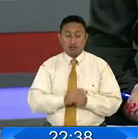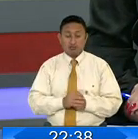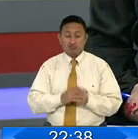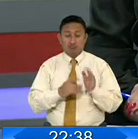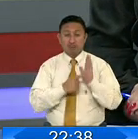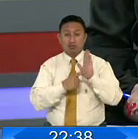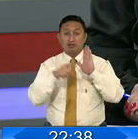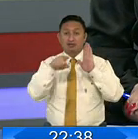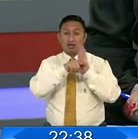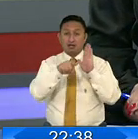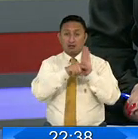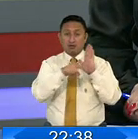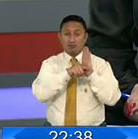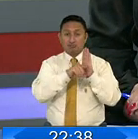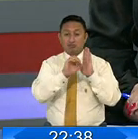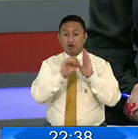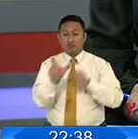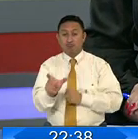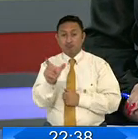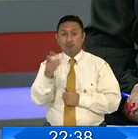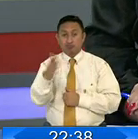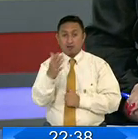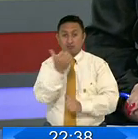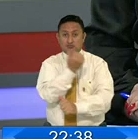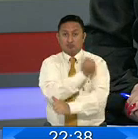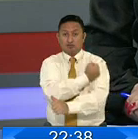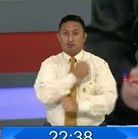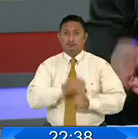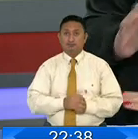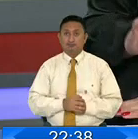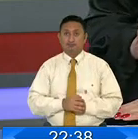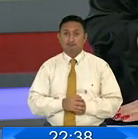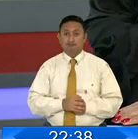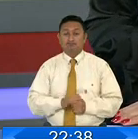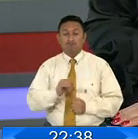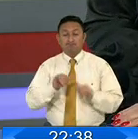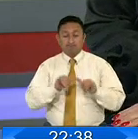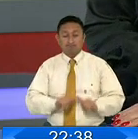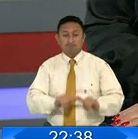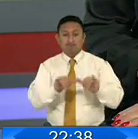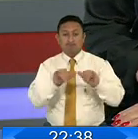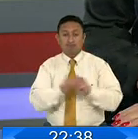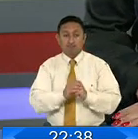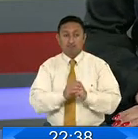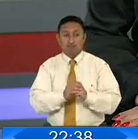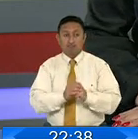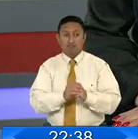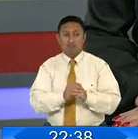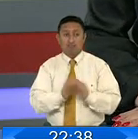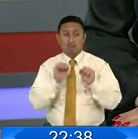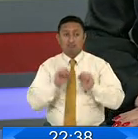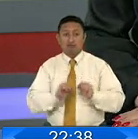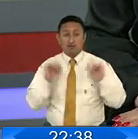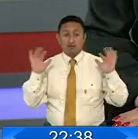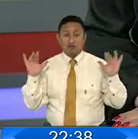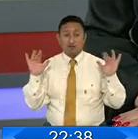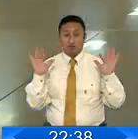antígenos negativa o un carnet de vacunación. Además, continúan suspendidos los espectáculos